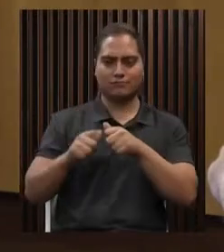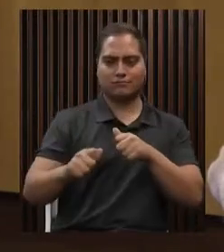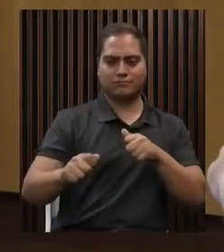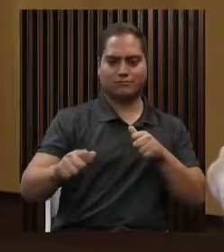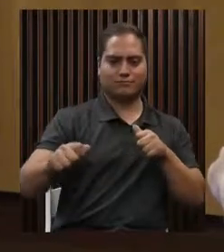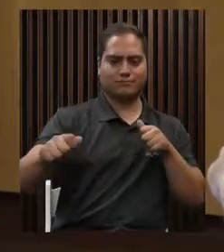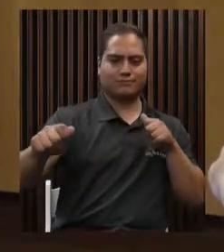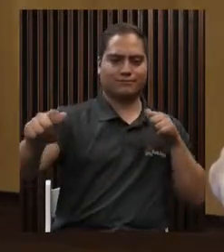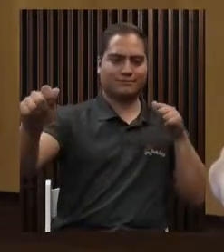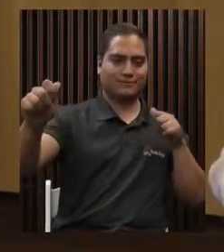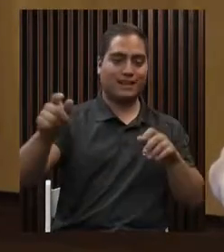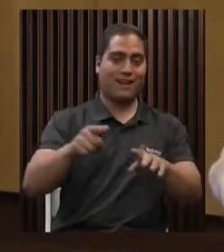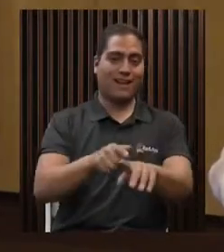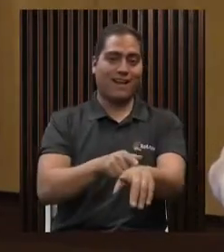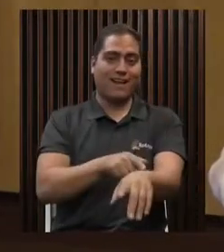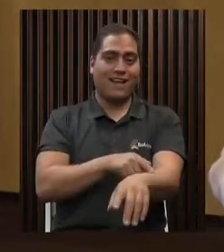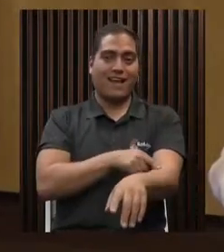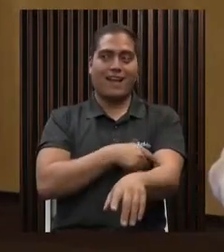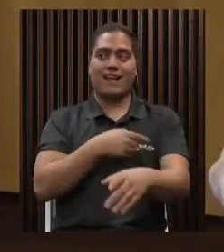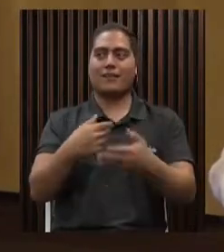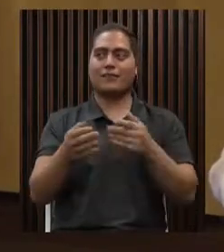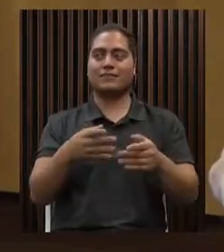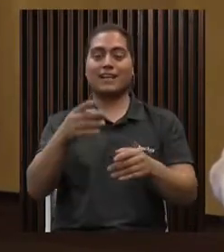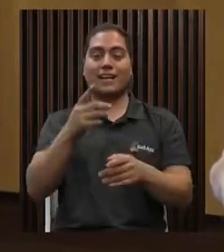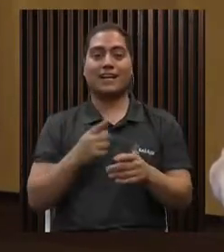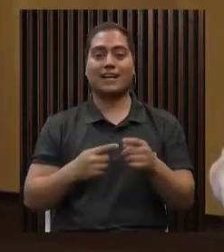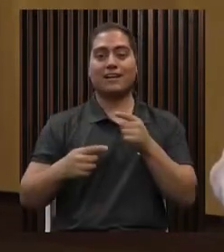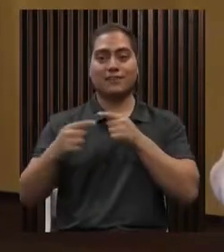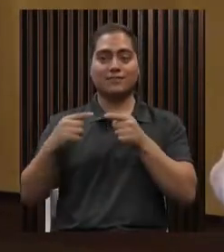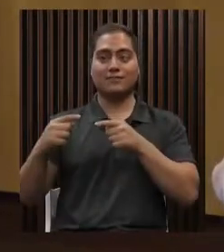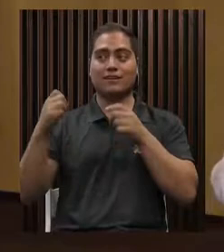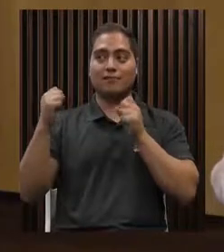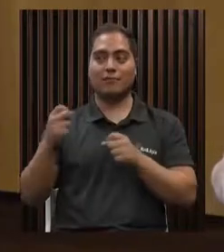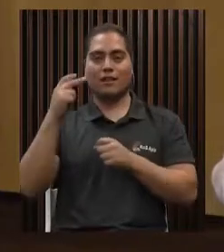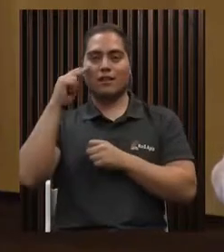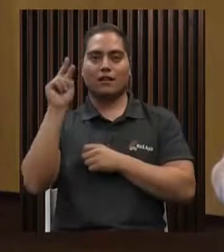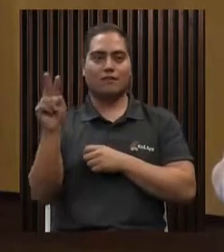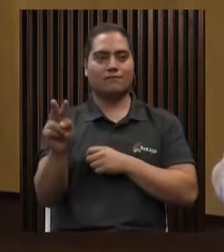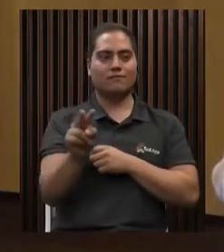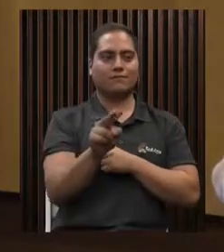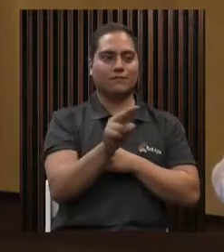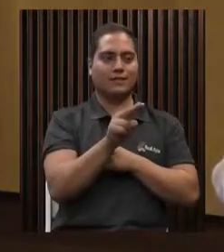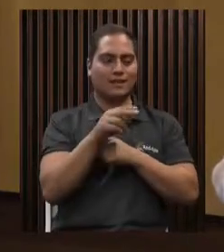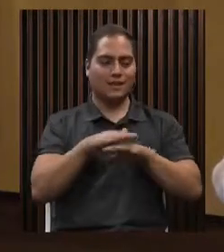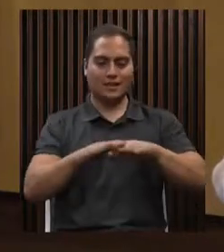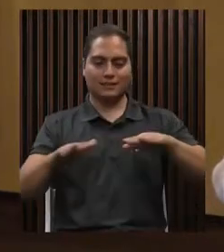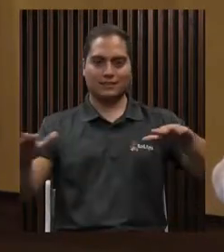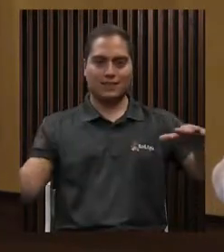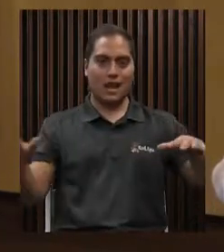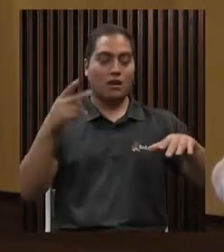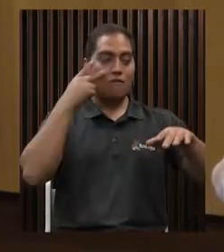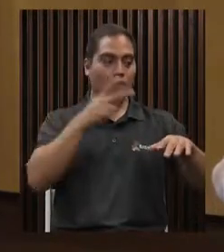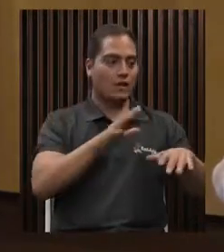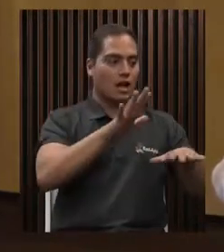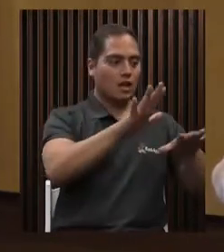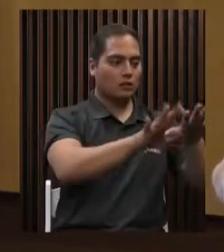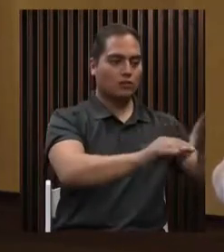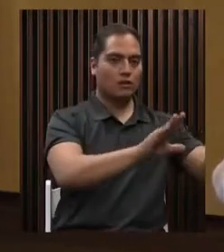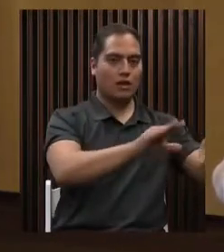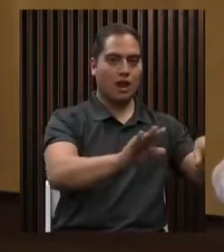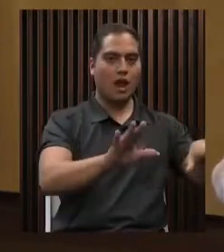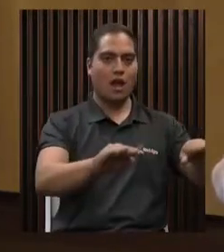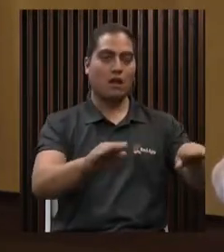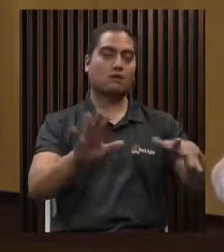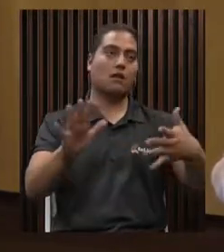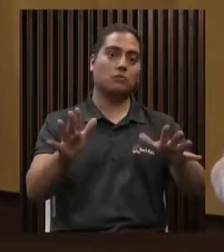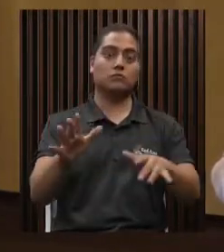personas pueden prolongar y pueden explorar el escenario, pueden ver todo, tocar, si es que tiene algún tipo de discapacidad, entonces también